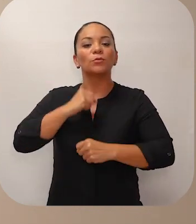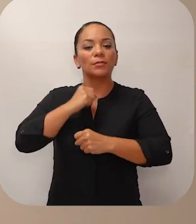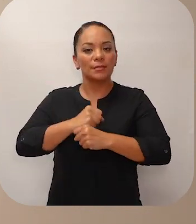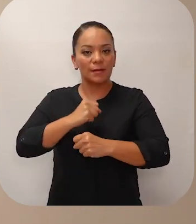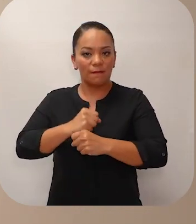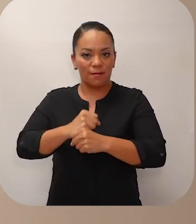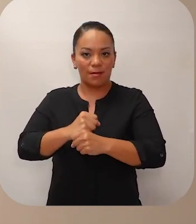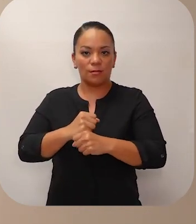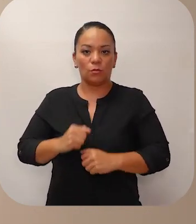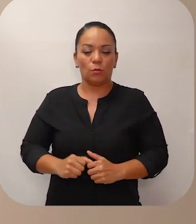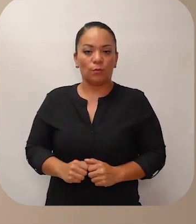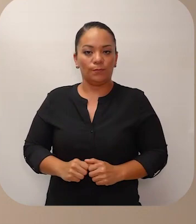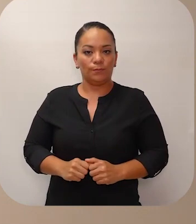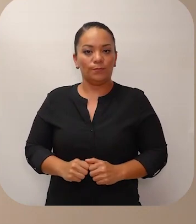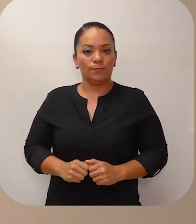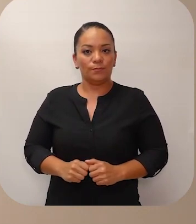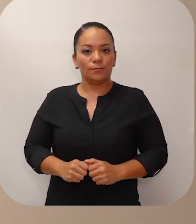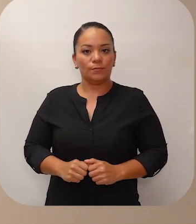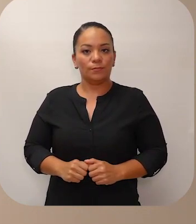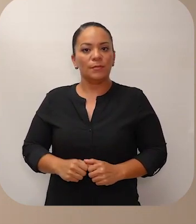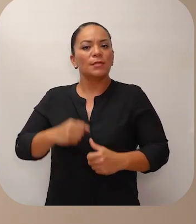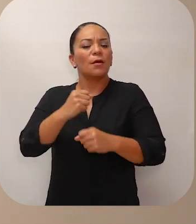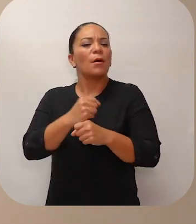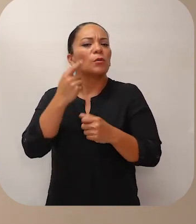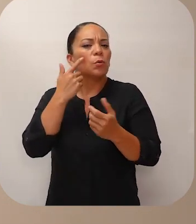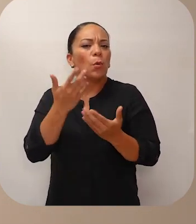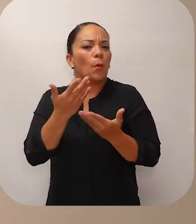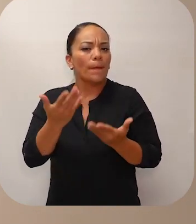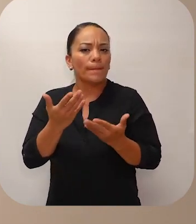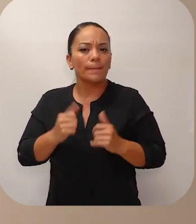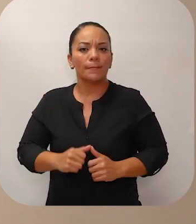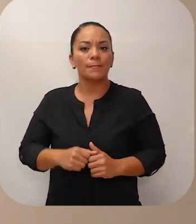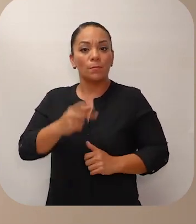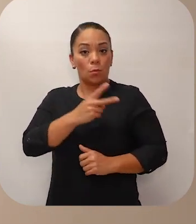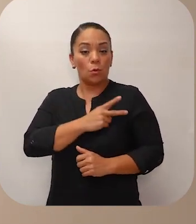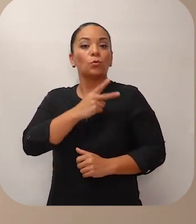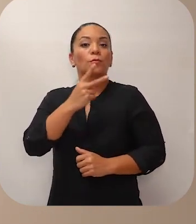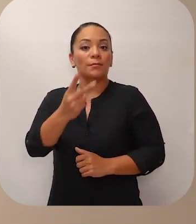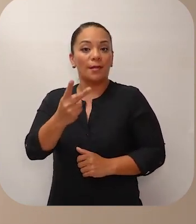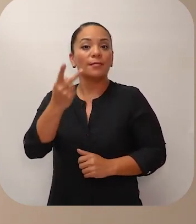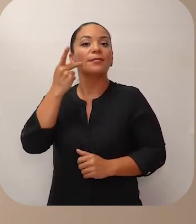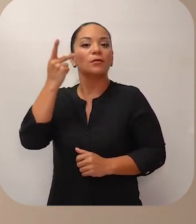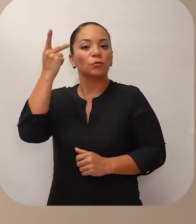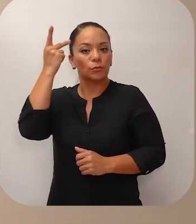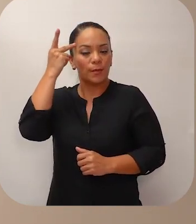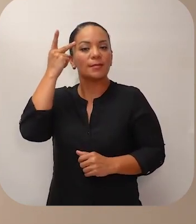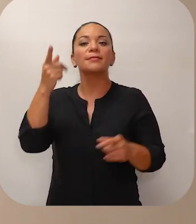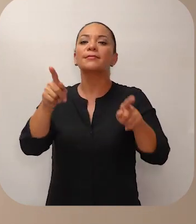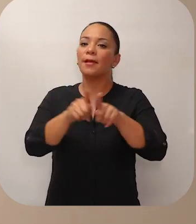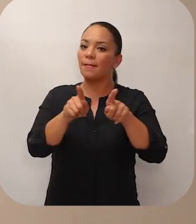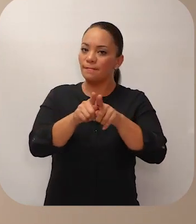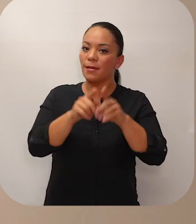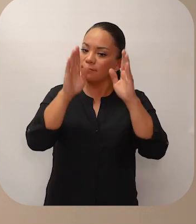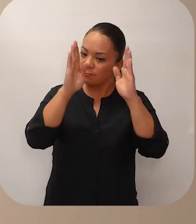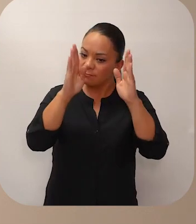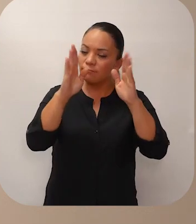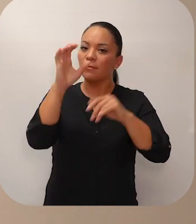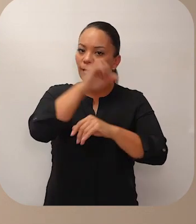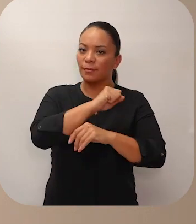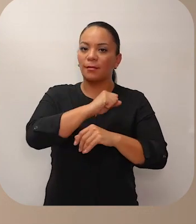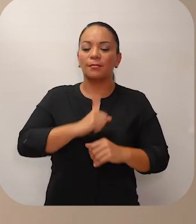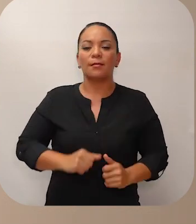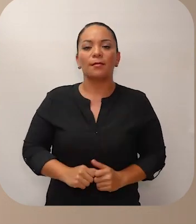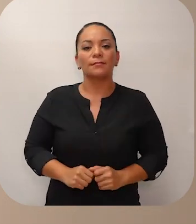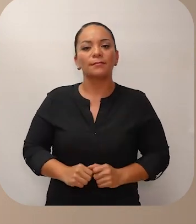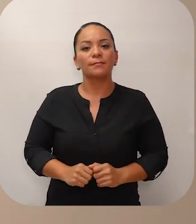trabajando para que la la voluntad de los padres también sea la